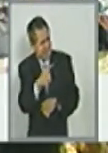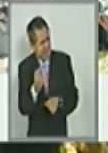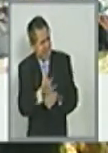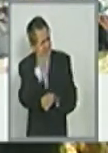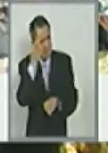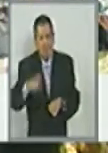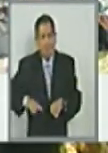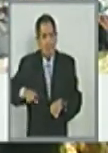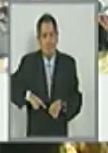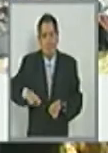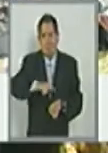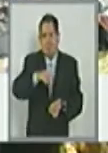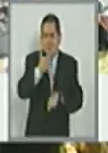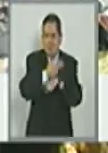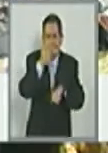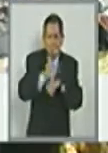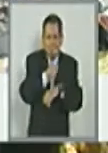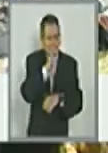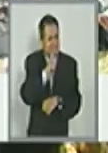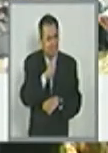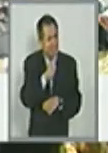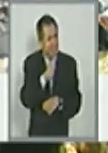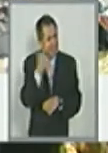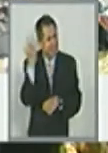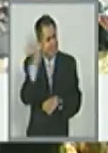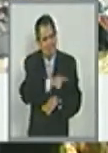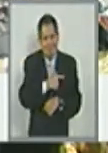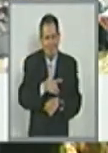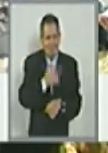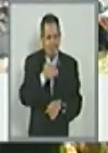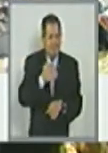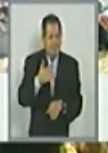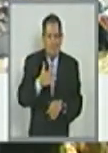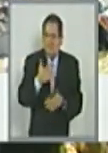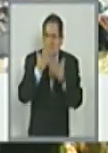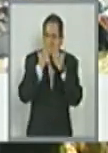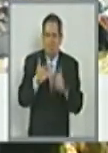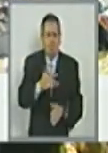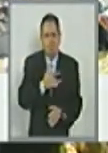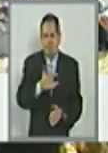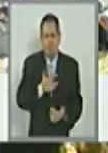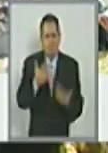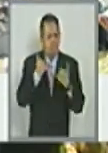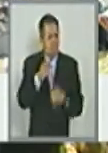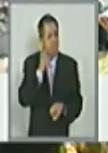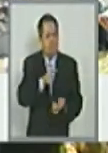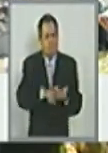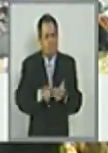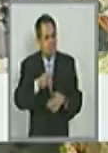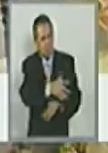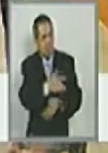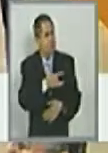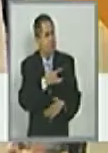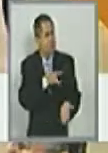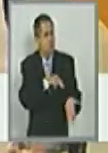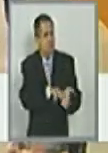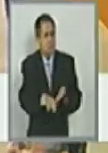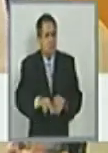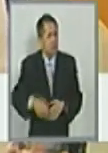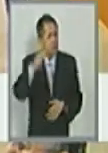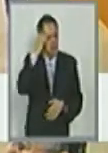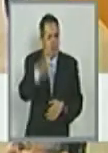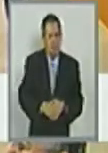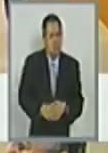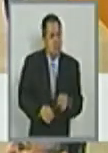que el gobierno estadounidense está haciendo es absolutamente inhumano, es cruel. Pareciera que